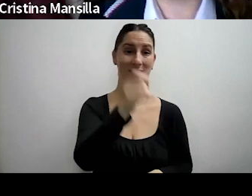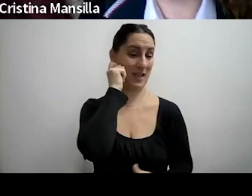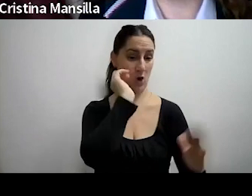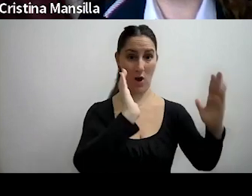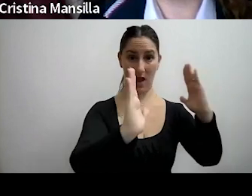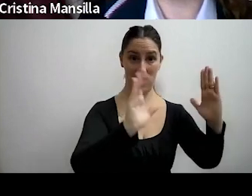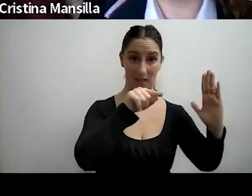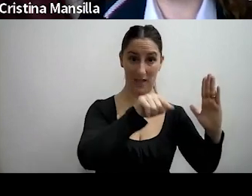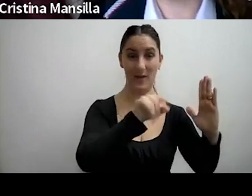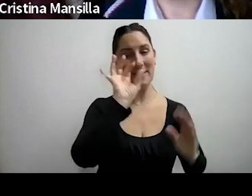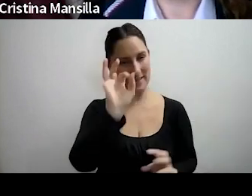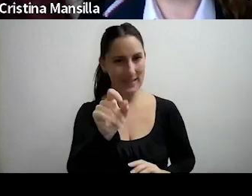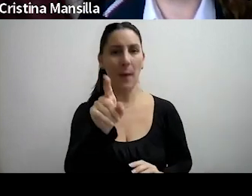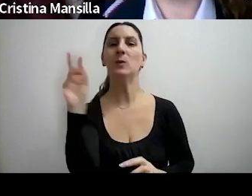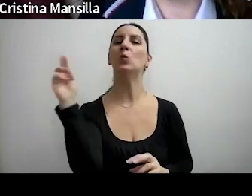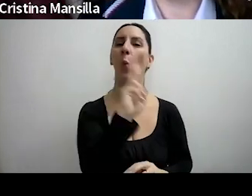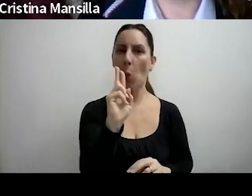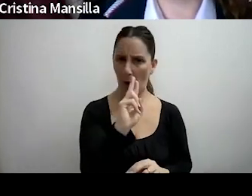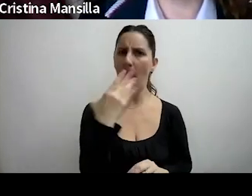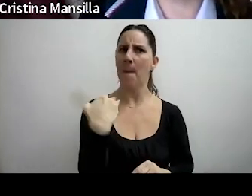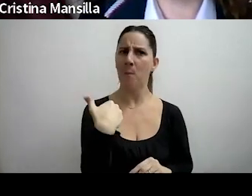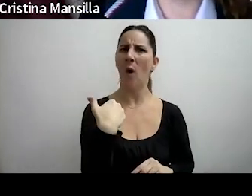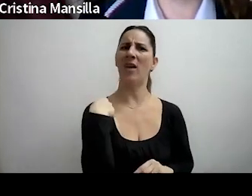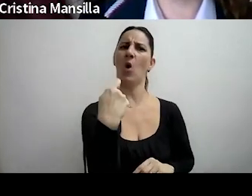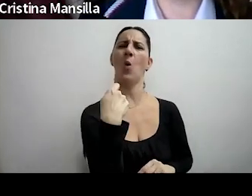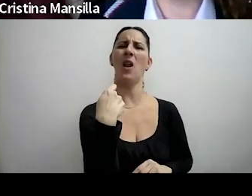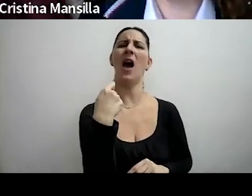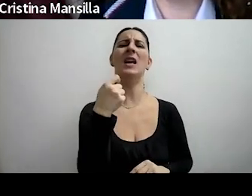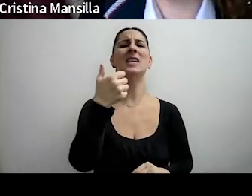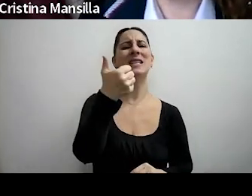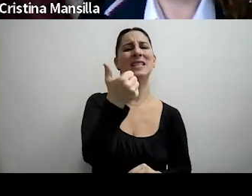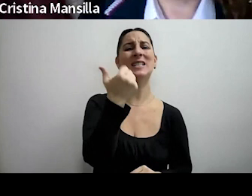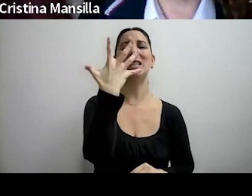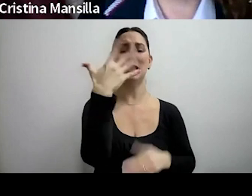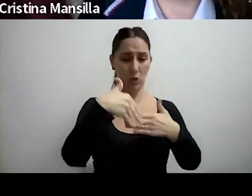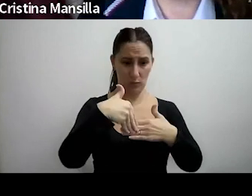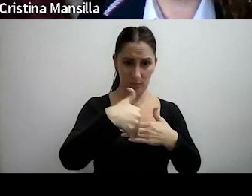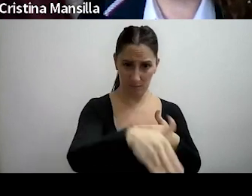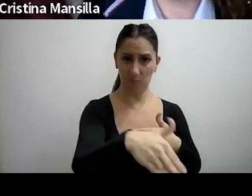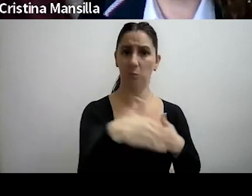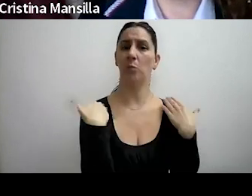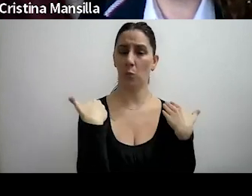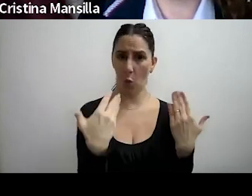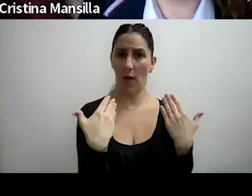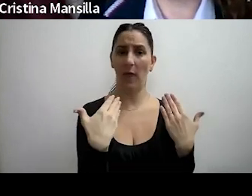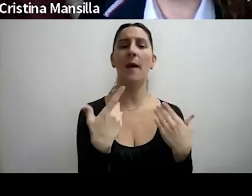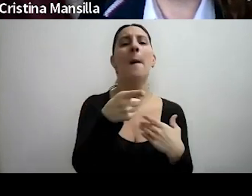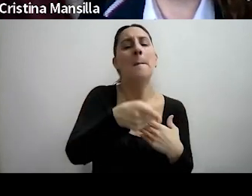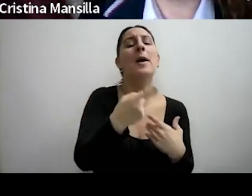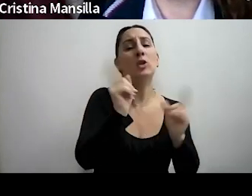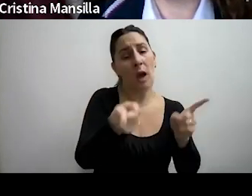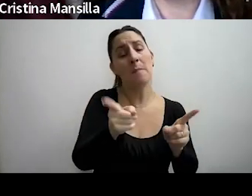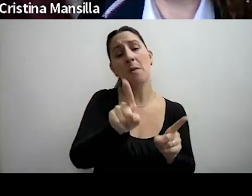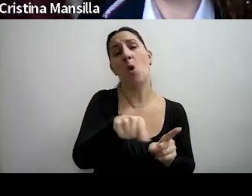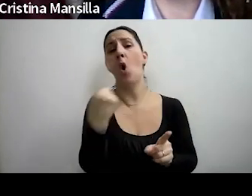Ustedes saben que si bien las mujeres se pueden jubilar a partir de los 65, tienen la opción de poder, si tienen